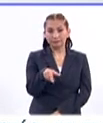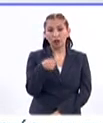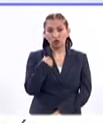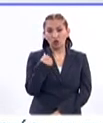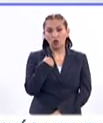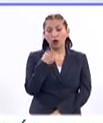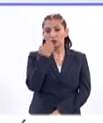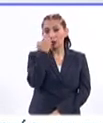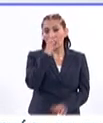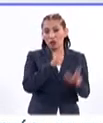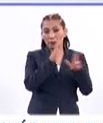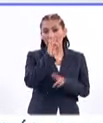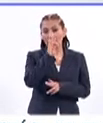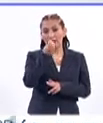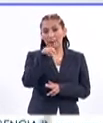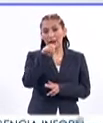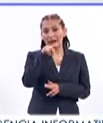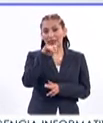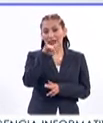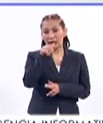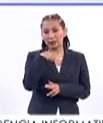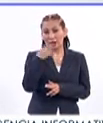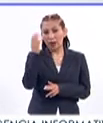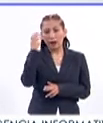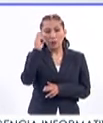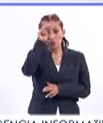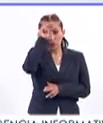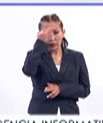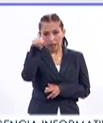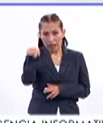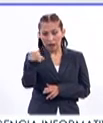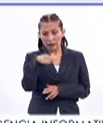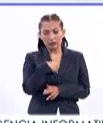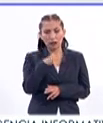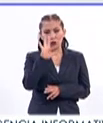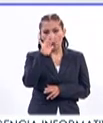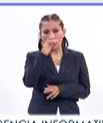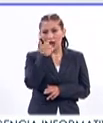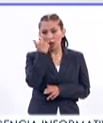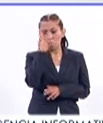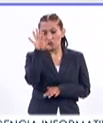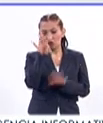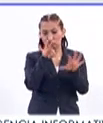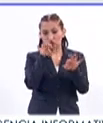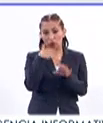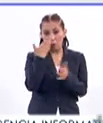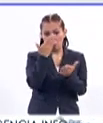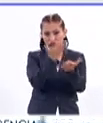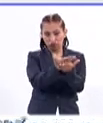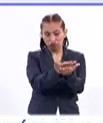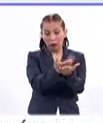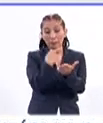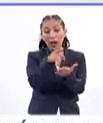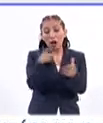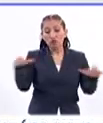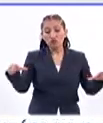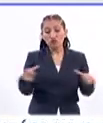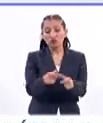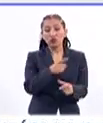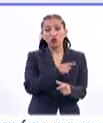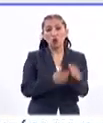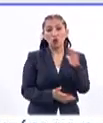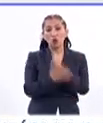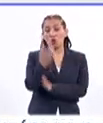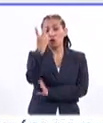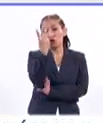mi caso, en la Escuela Normal Miguel F. Martínez, ubicada en Monterrey, sí, fuimos 50 alumnos los que presentamos, pero de los cuales nada más nos